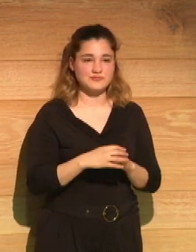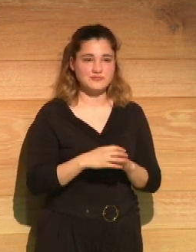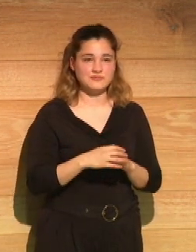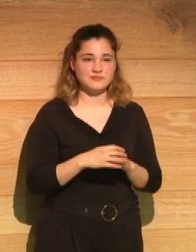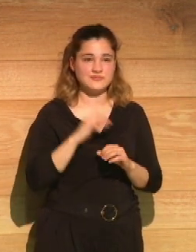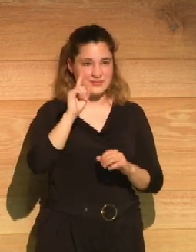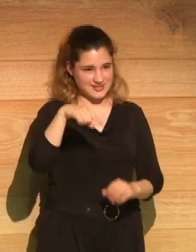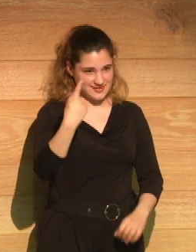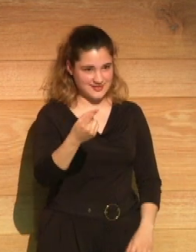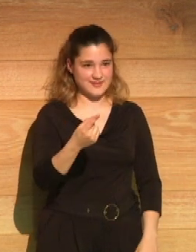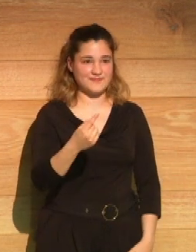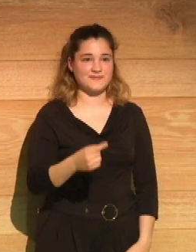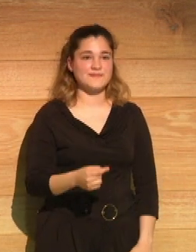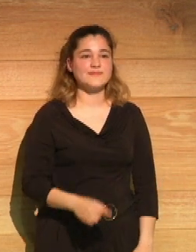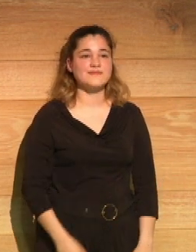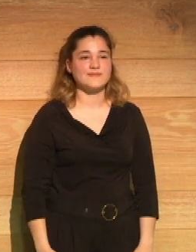La siguiente.